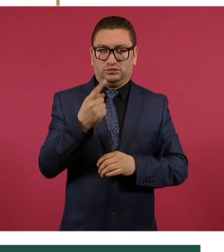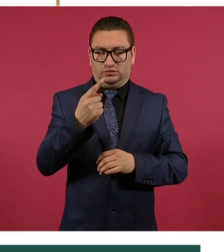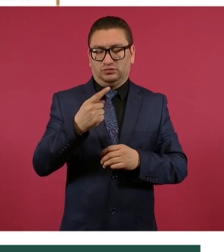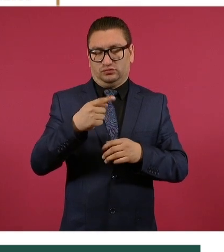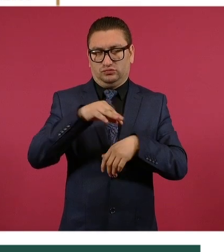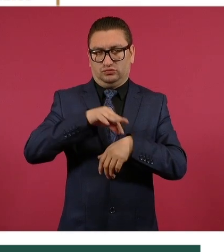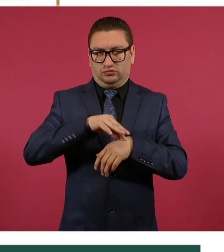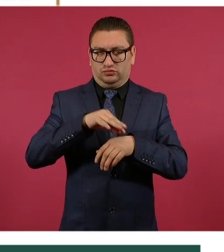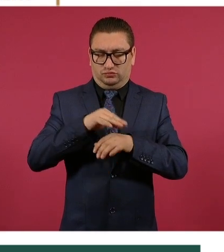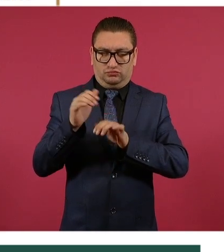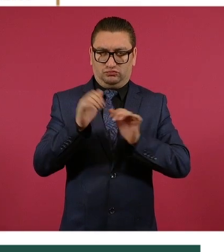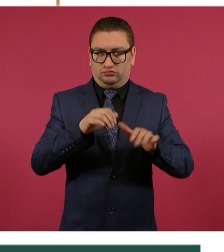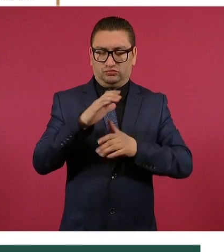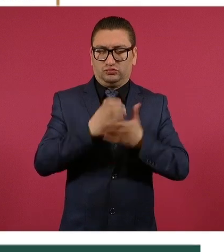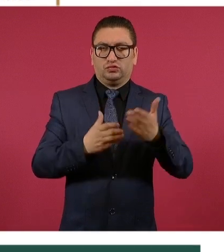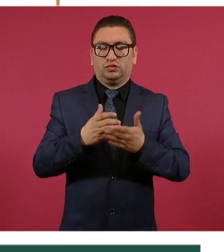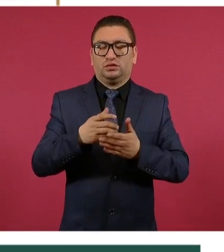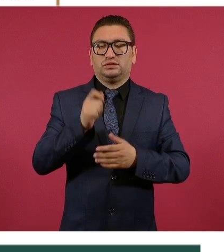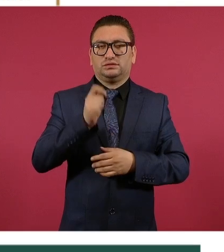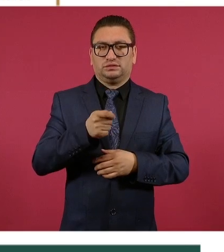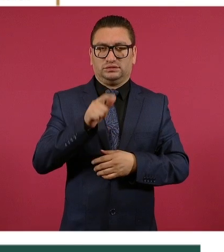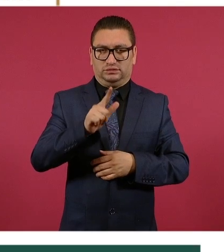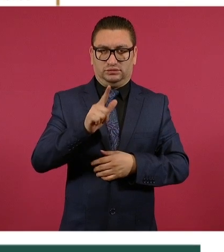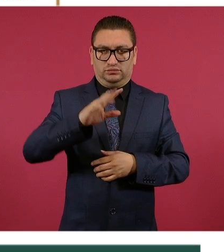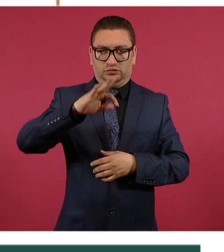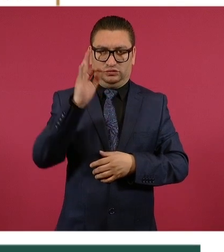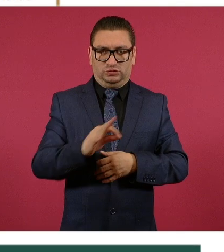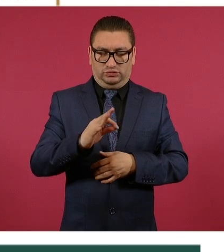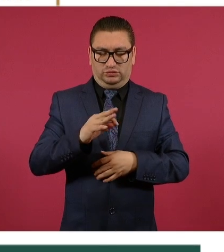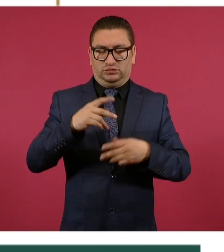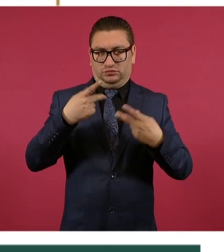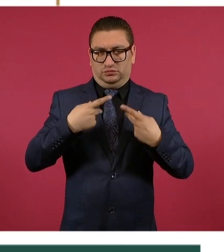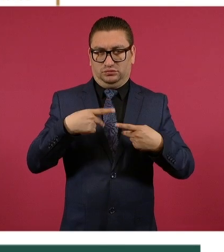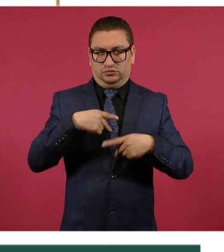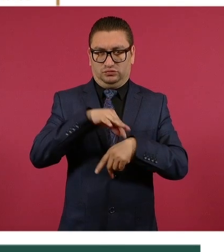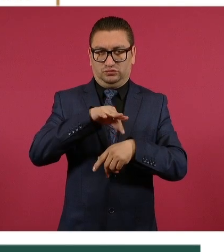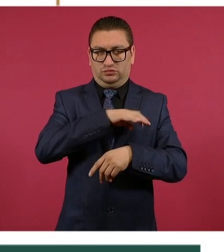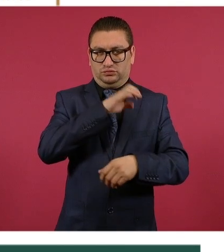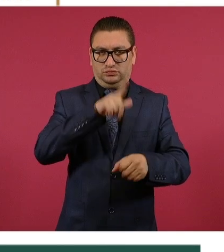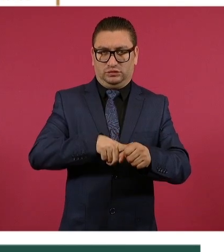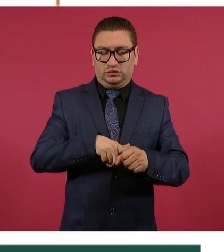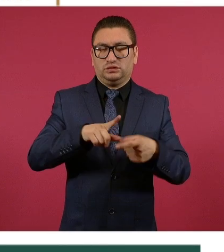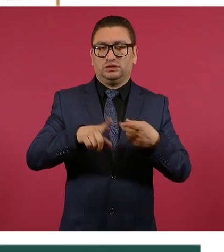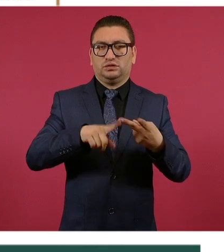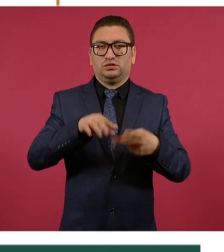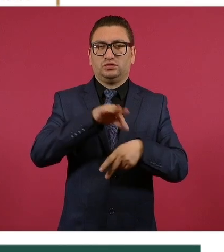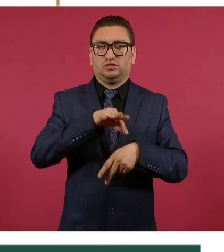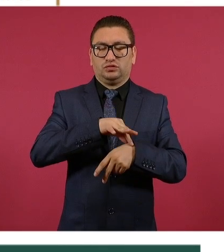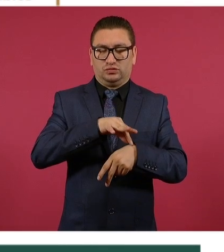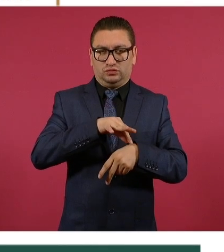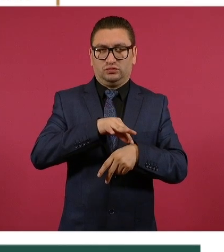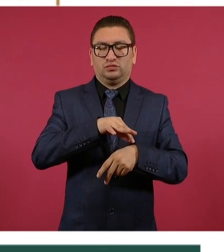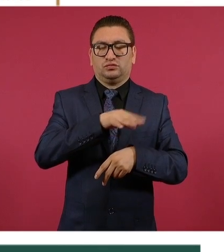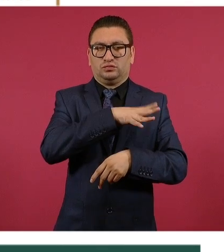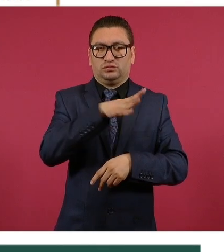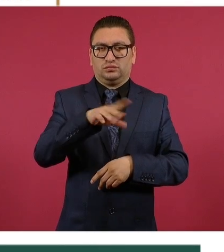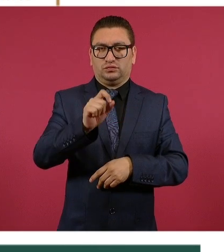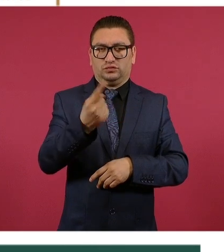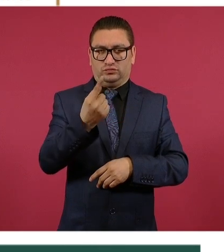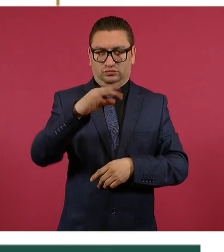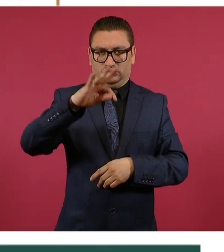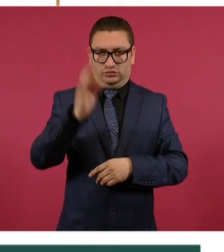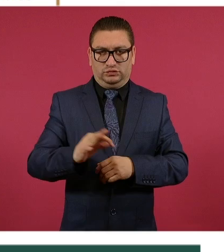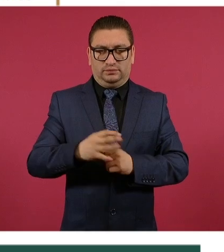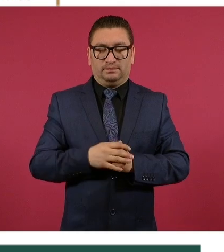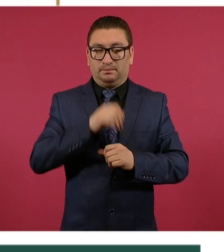adicionales. Esto es un incremento del 17% en especialistas y 21% de médicos generales.